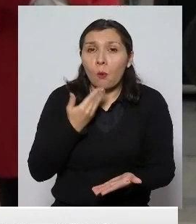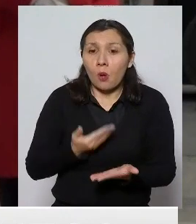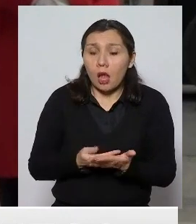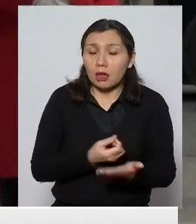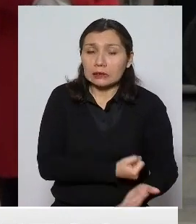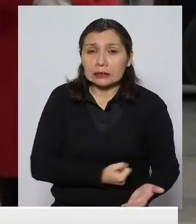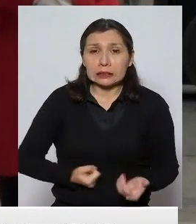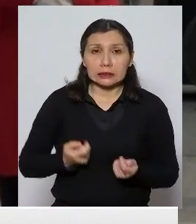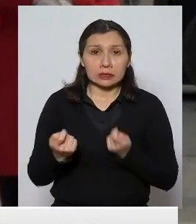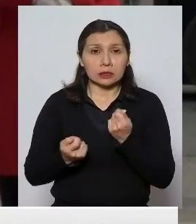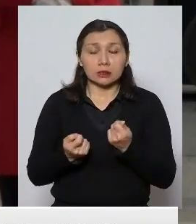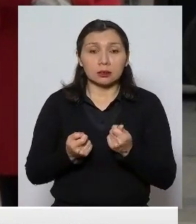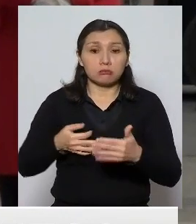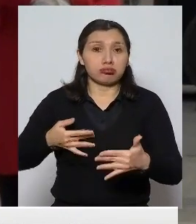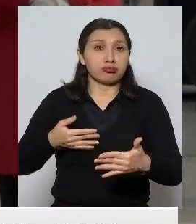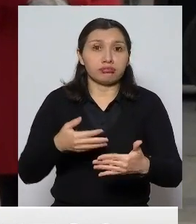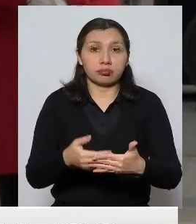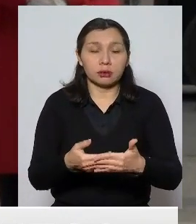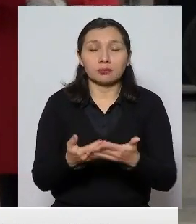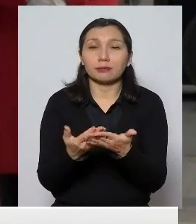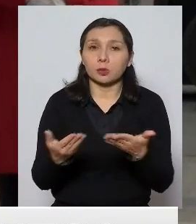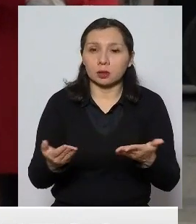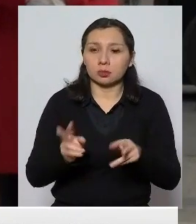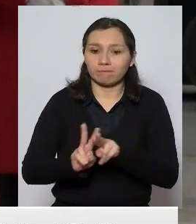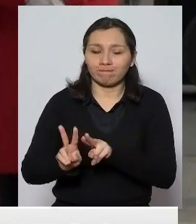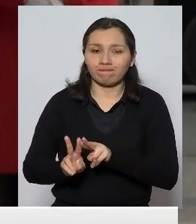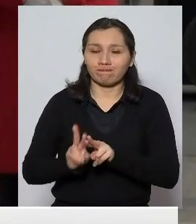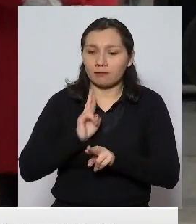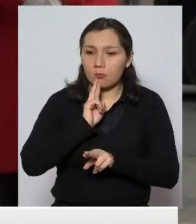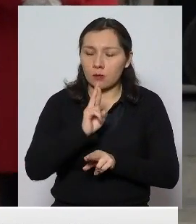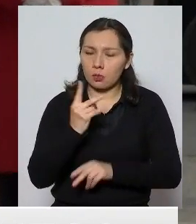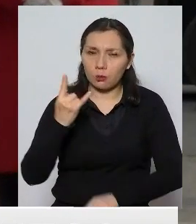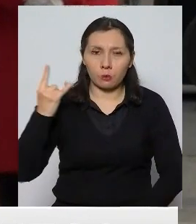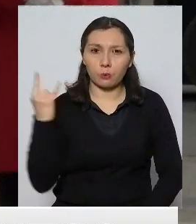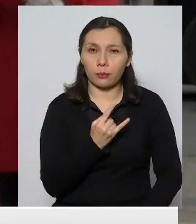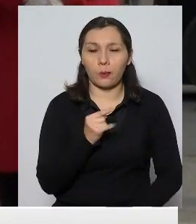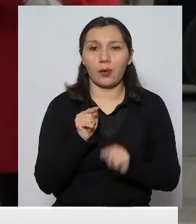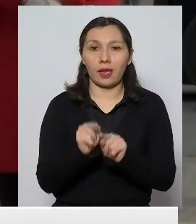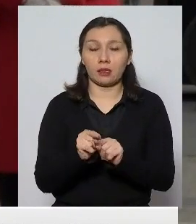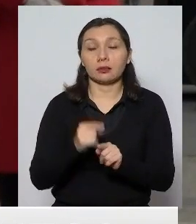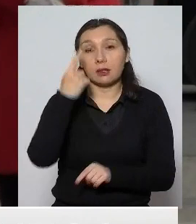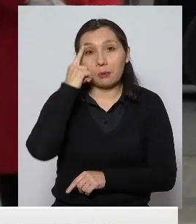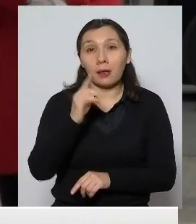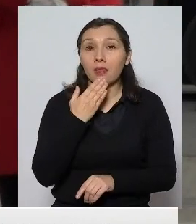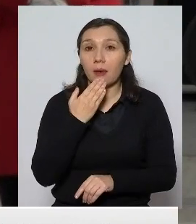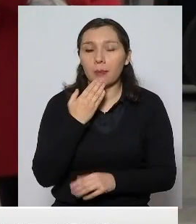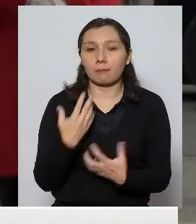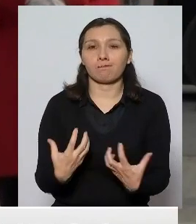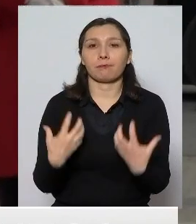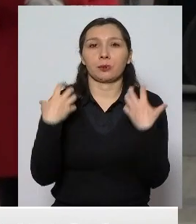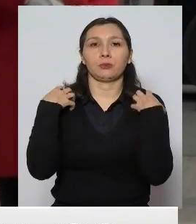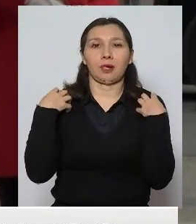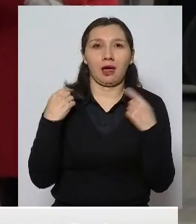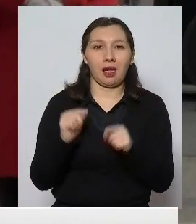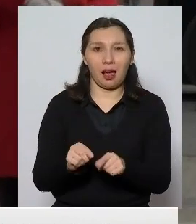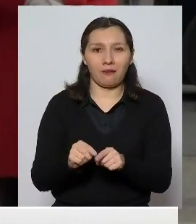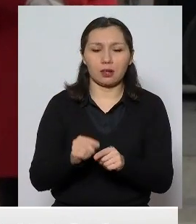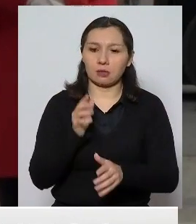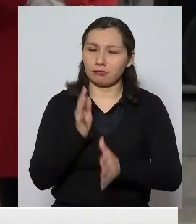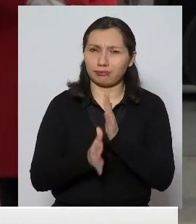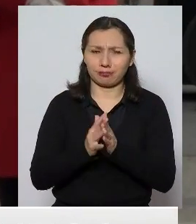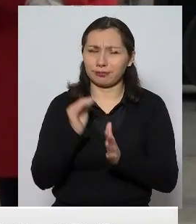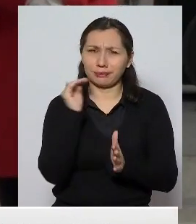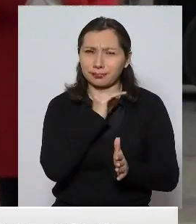recesión. Y por eso tenemos que actuar con urgencia, pero también con responsabilidad. Con